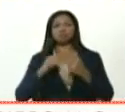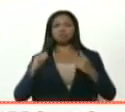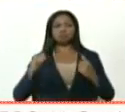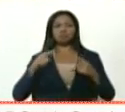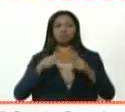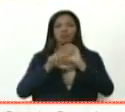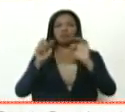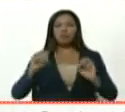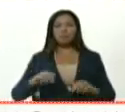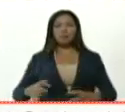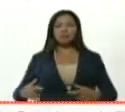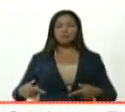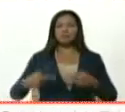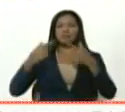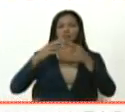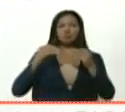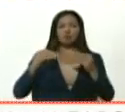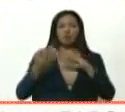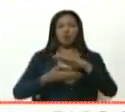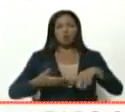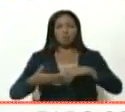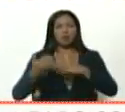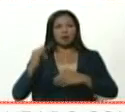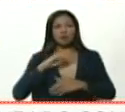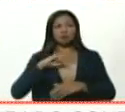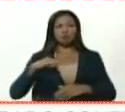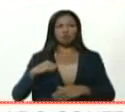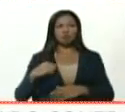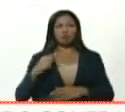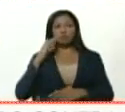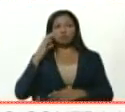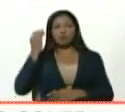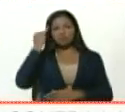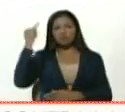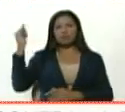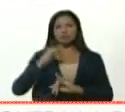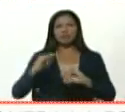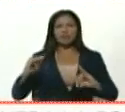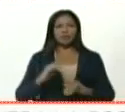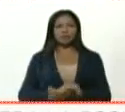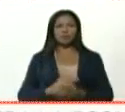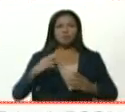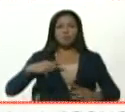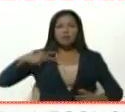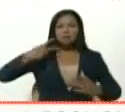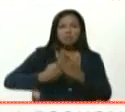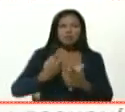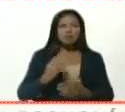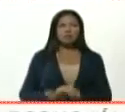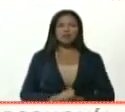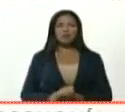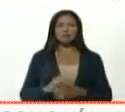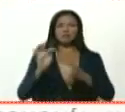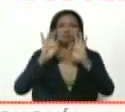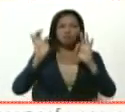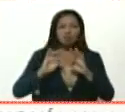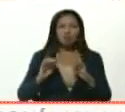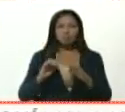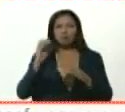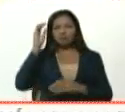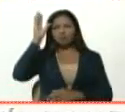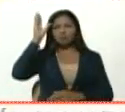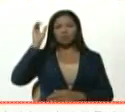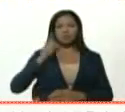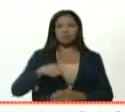y enfrentar todas las circunstancias que nos toque con inteligencia, con valentía, con estrategia, con